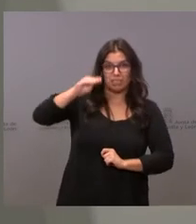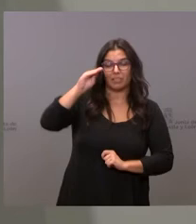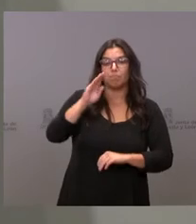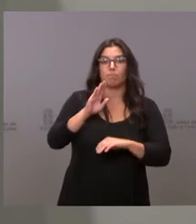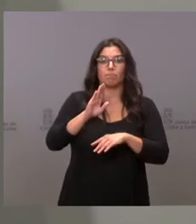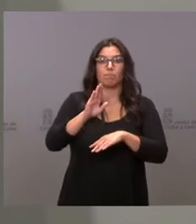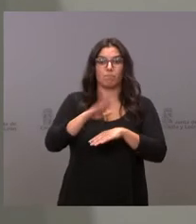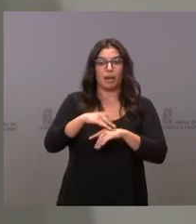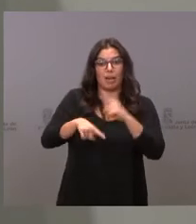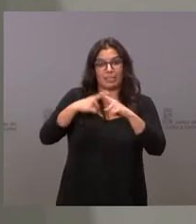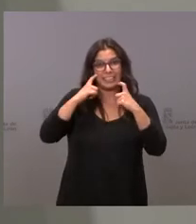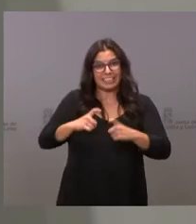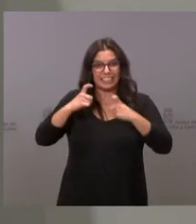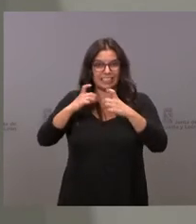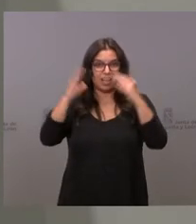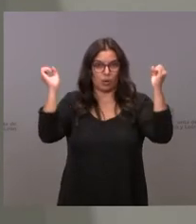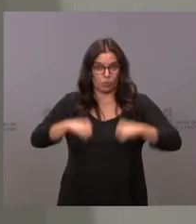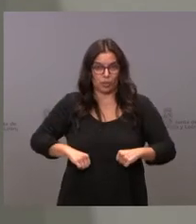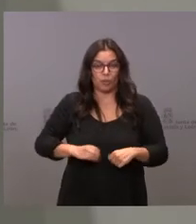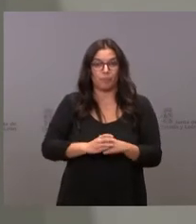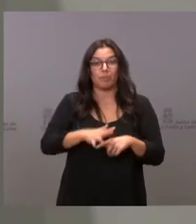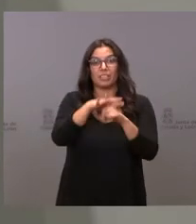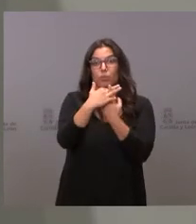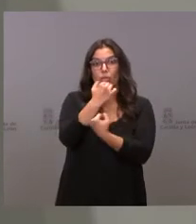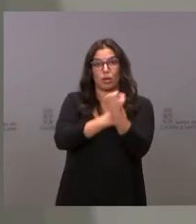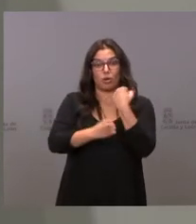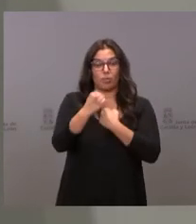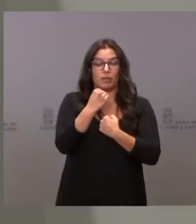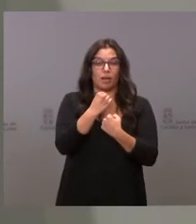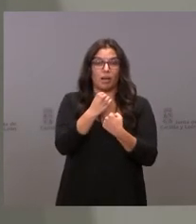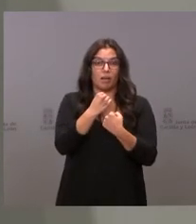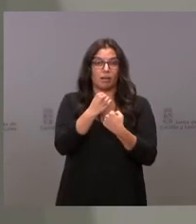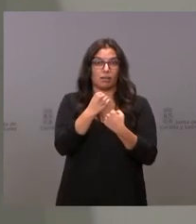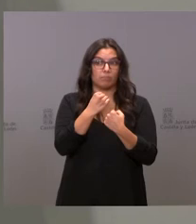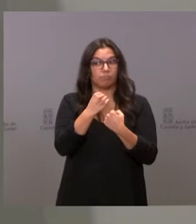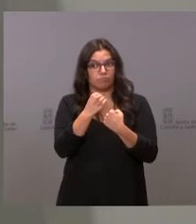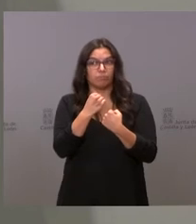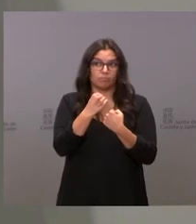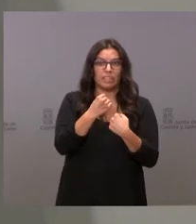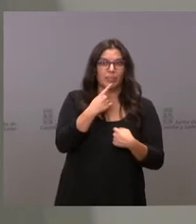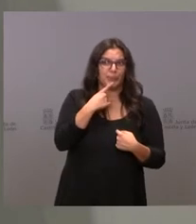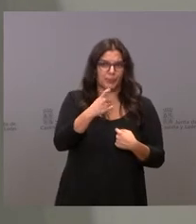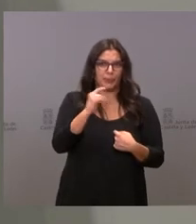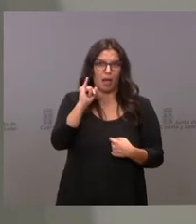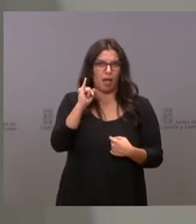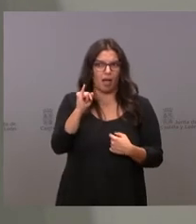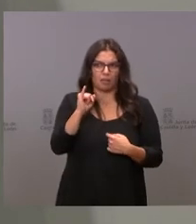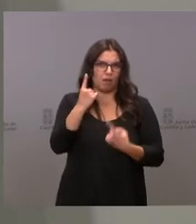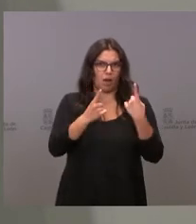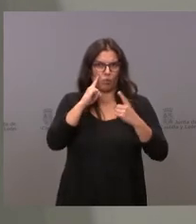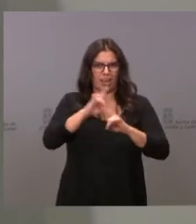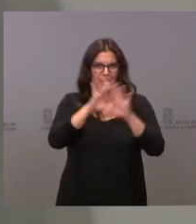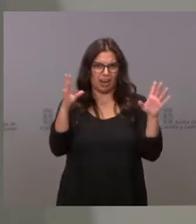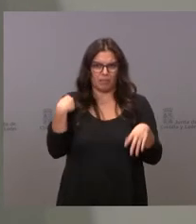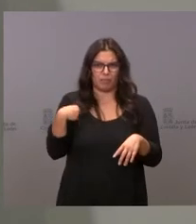para llegar a un acuerdo. La situación económica presenta algunas dificultades evidentes, una de ellas, como usted dice, es el